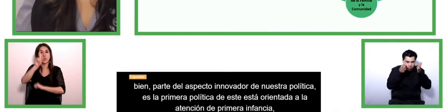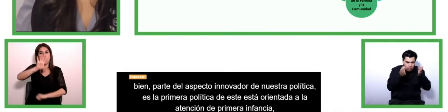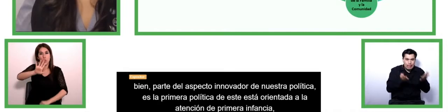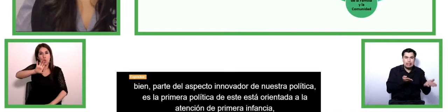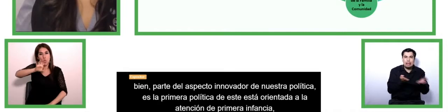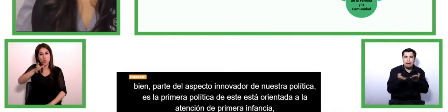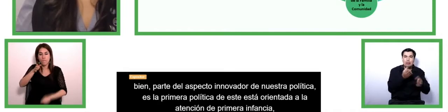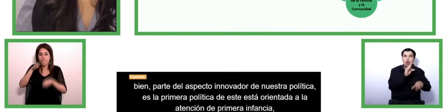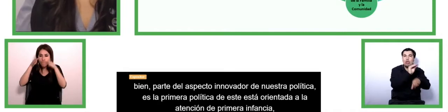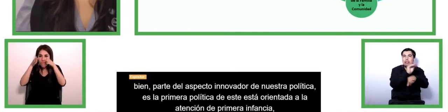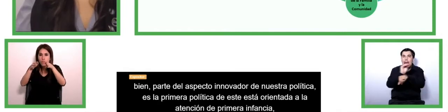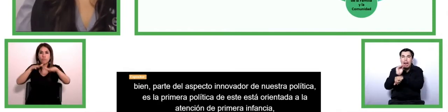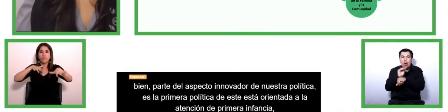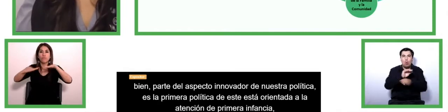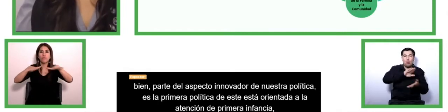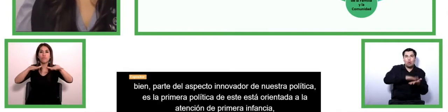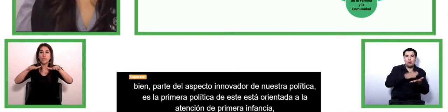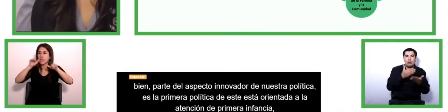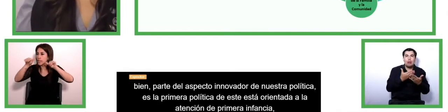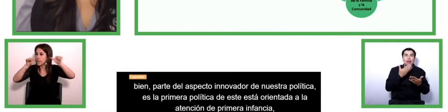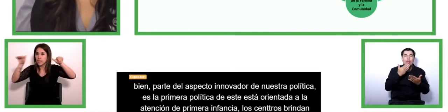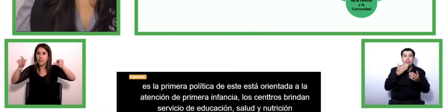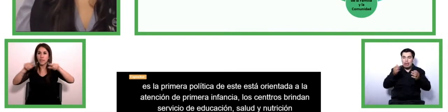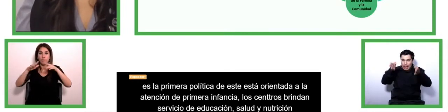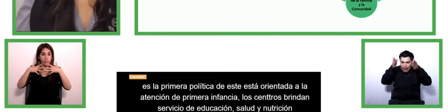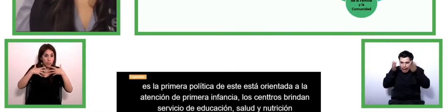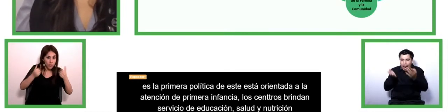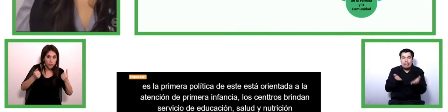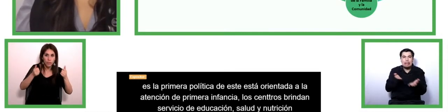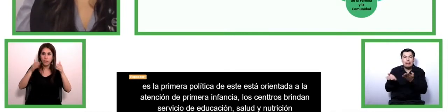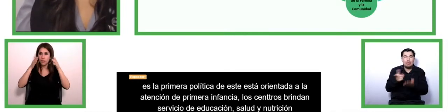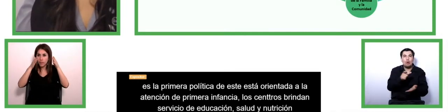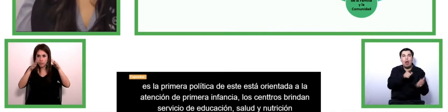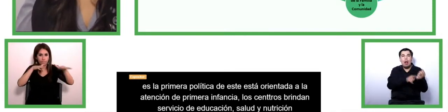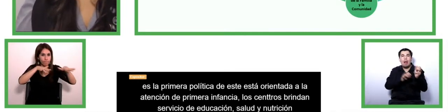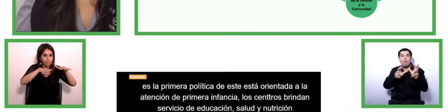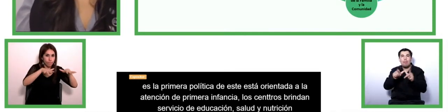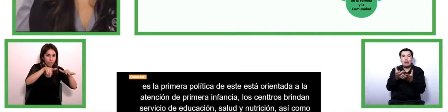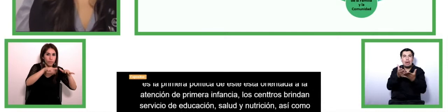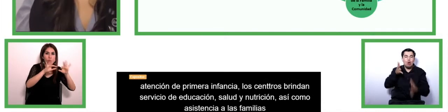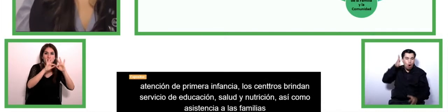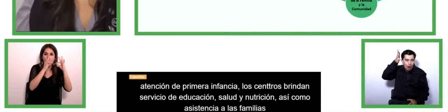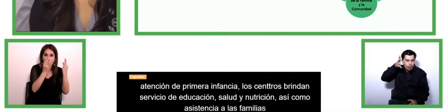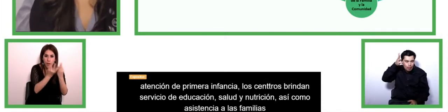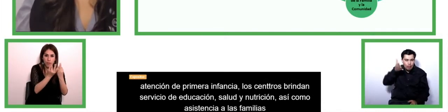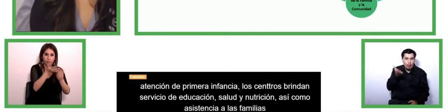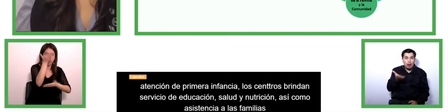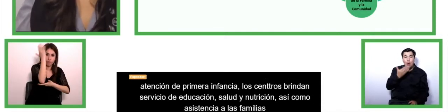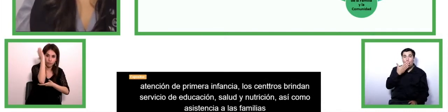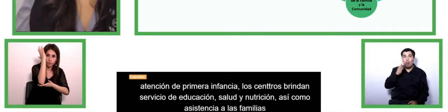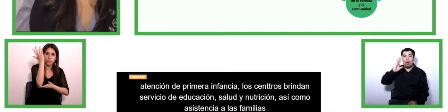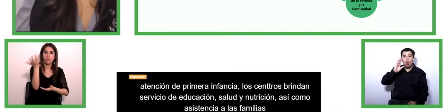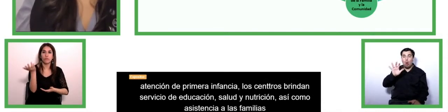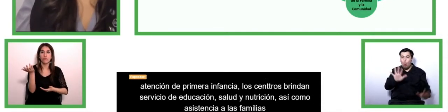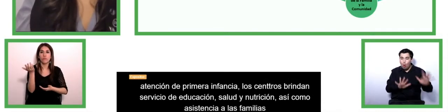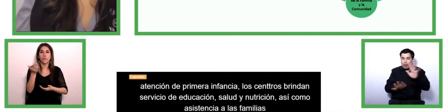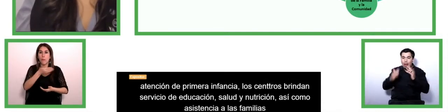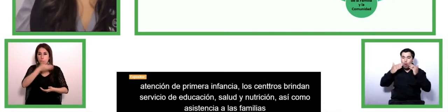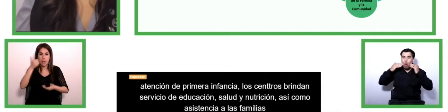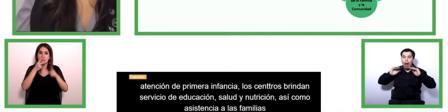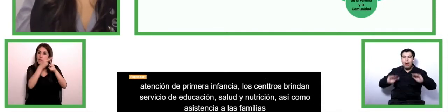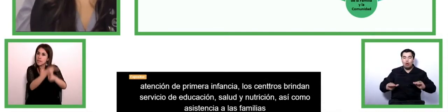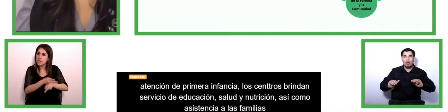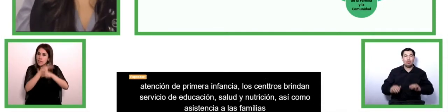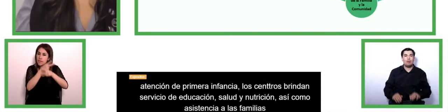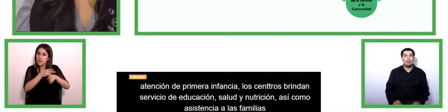de educación, salud y nutrición, así como asistencia a las familias, quienes reciben capacitación para mejorar las habilidades